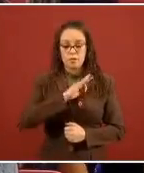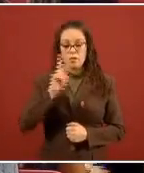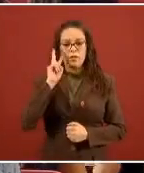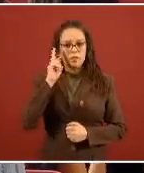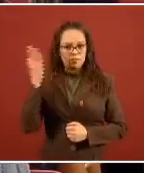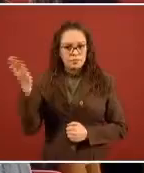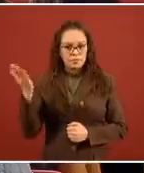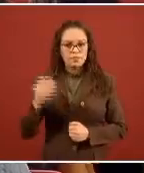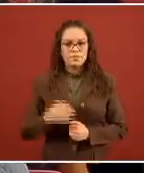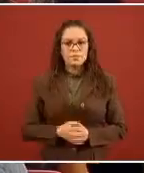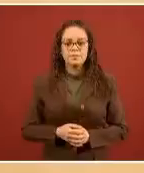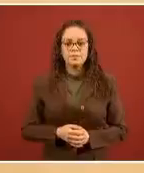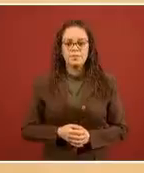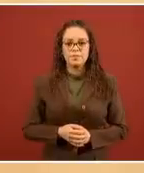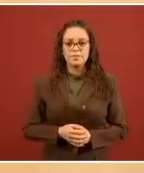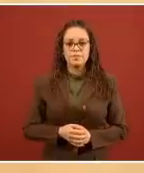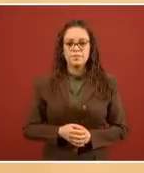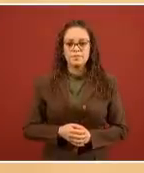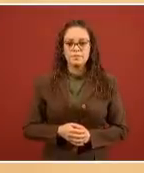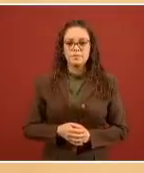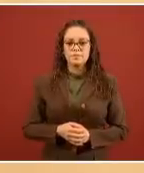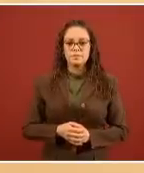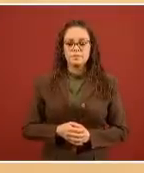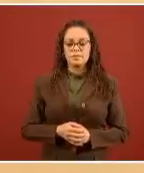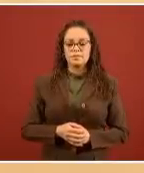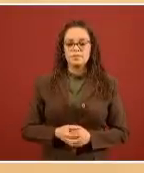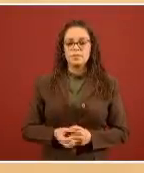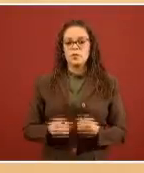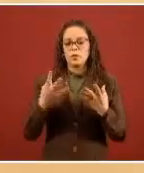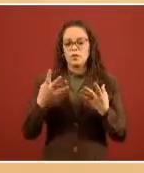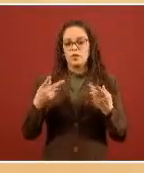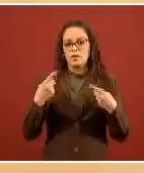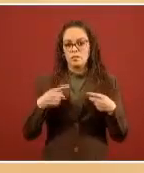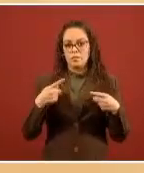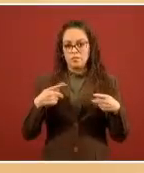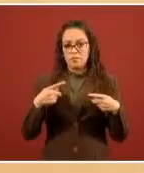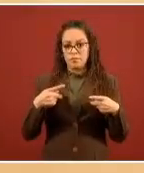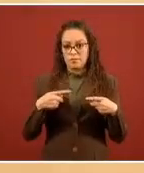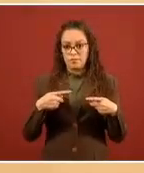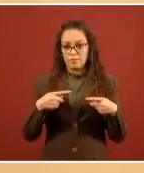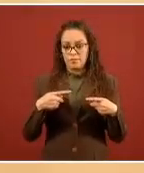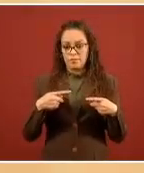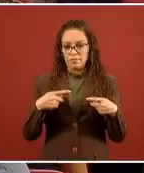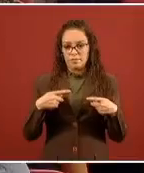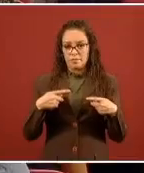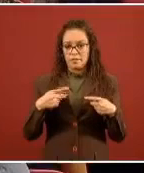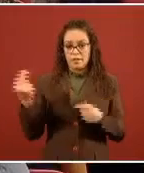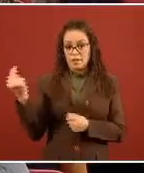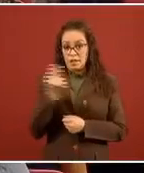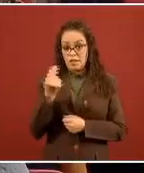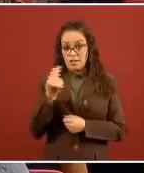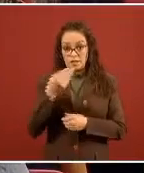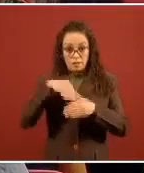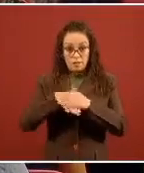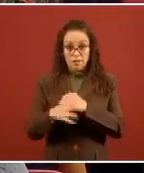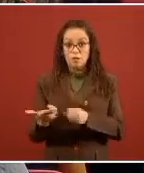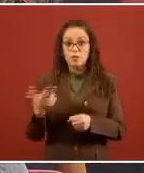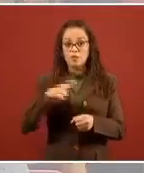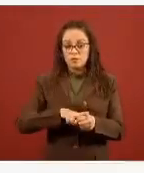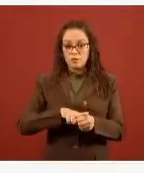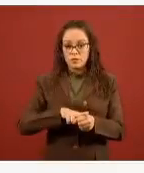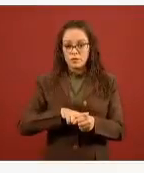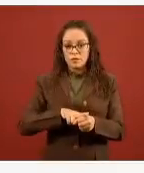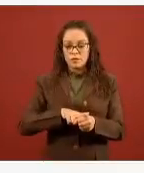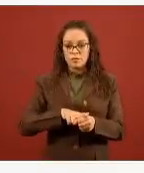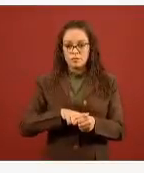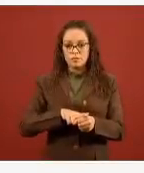distribución precisamente del corte de los pacientes de estos casos que en su momento requirieron de hospitalización,